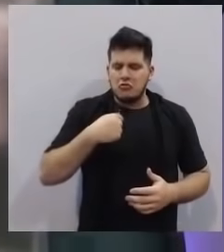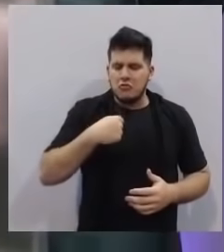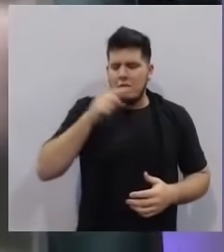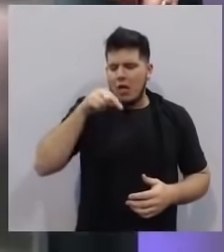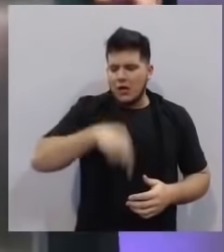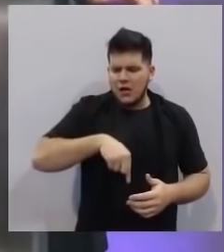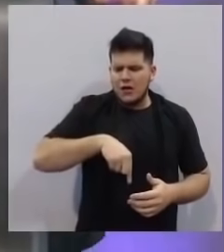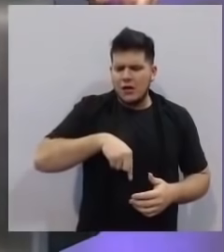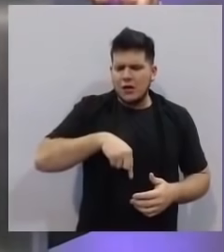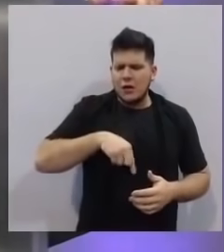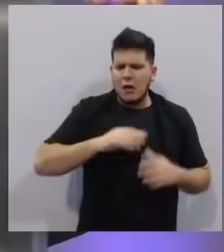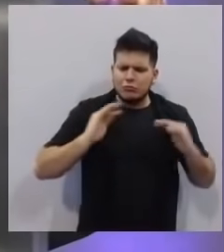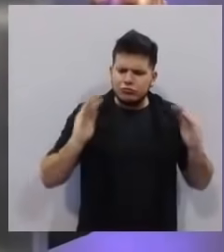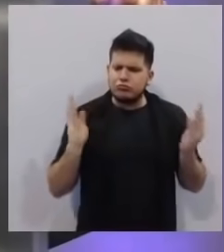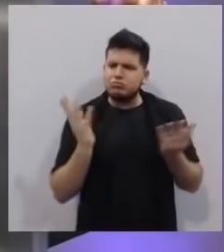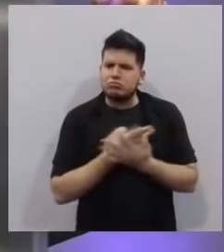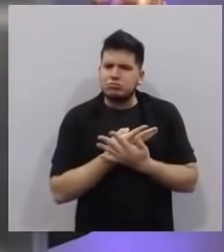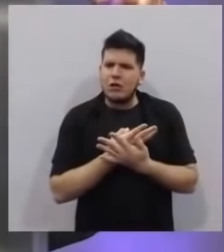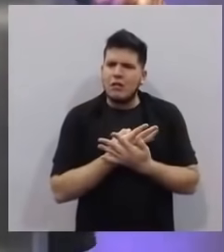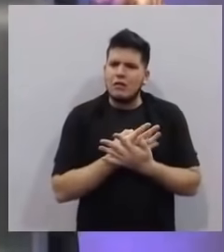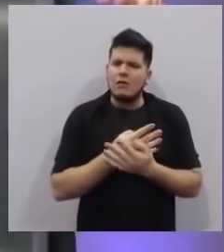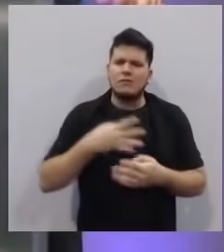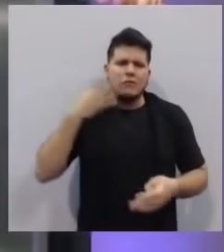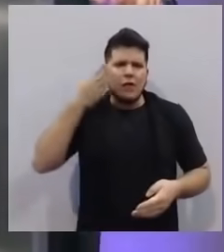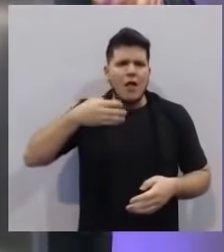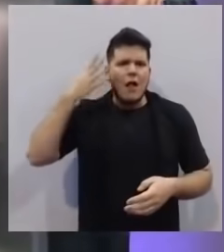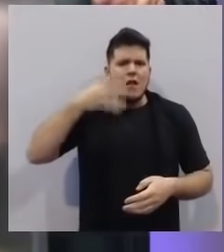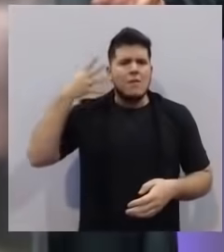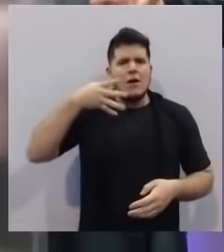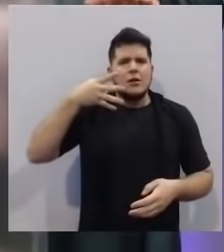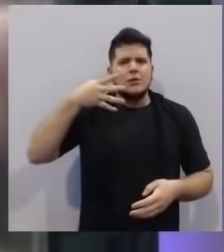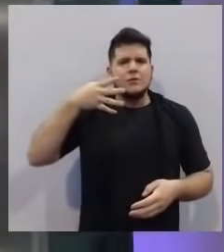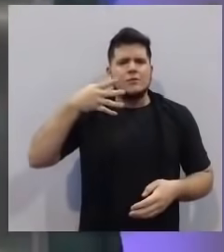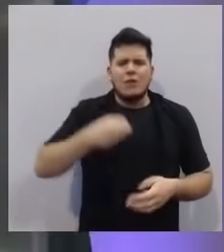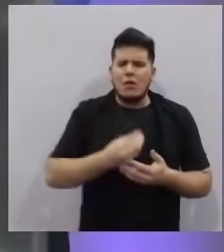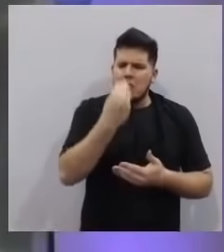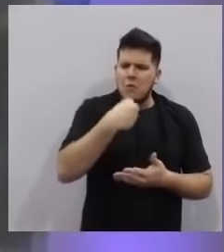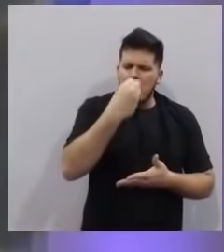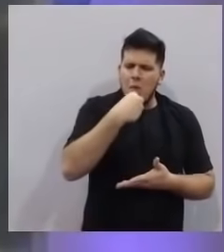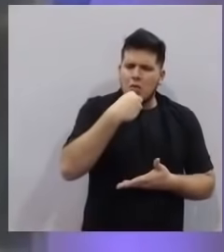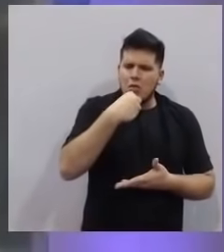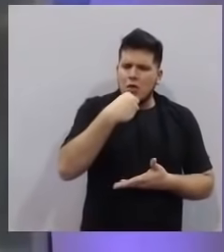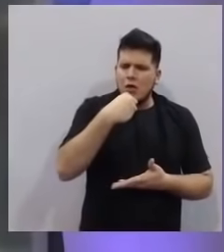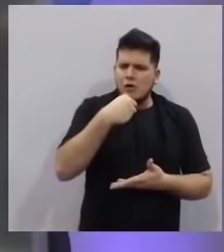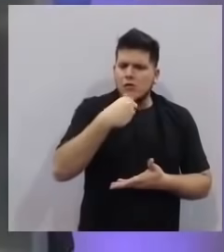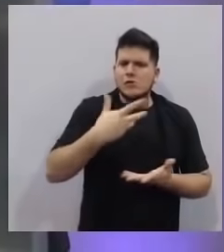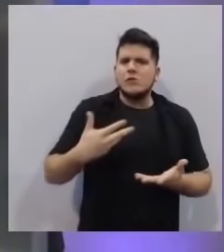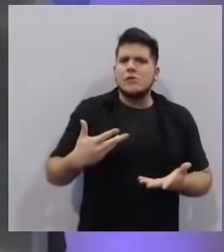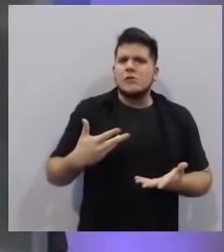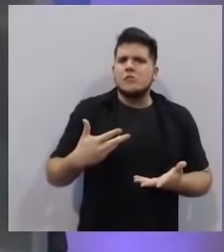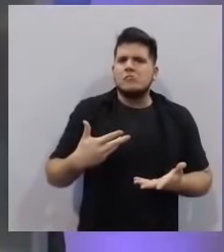he pecado contra el cielo y contra ti verso 19 ahí viene el golpe final